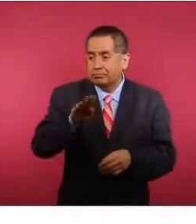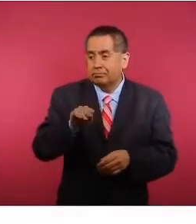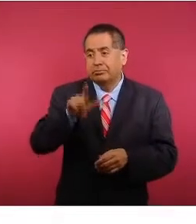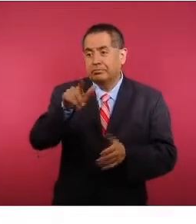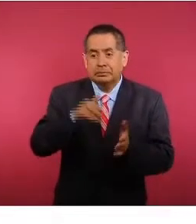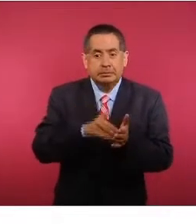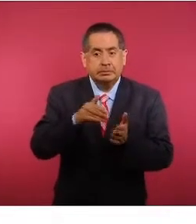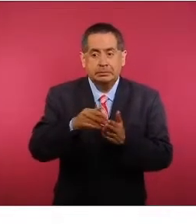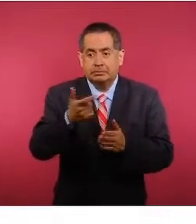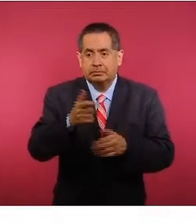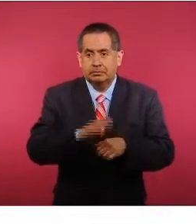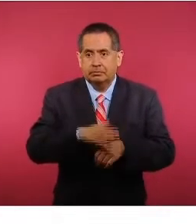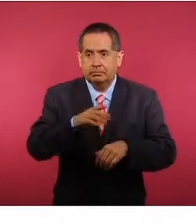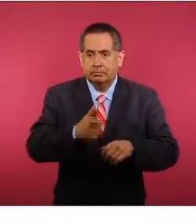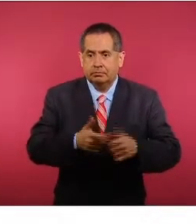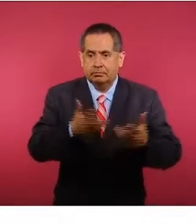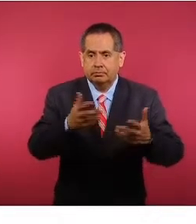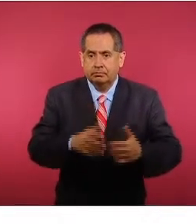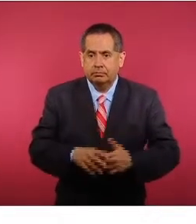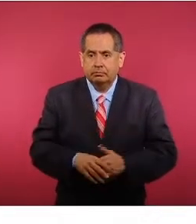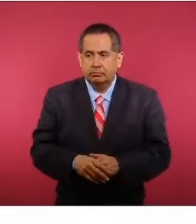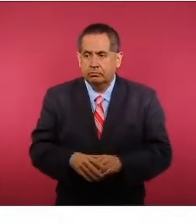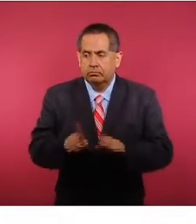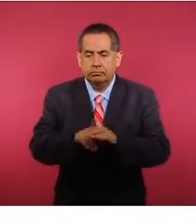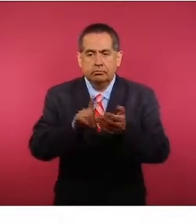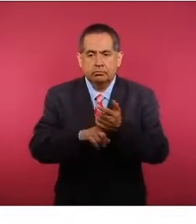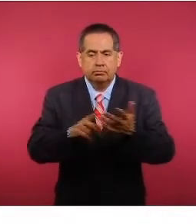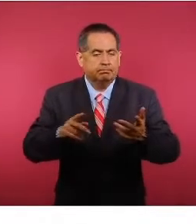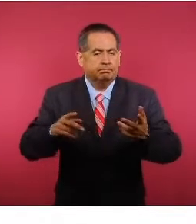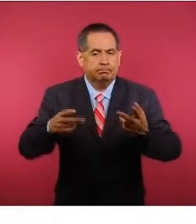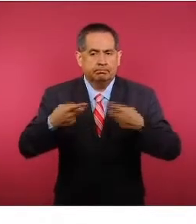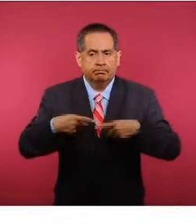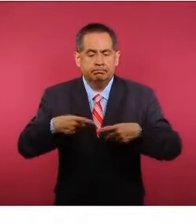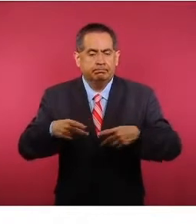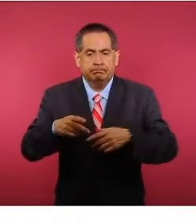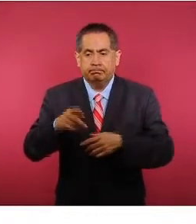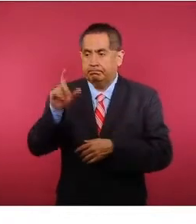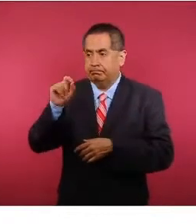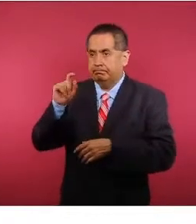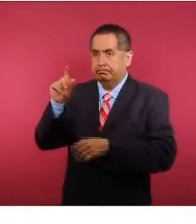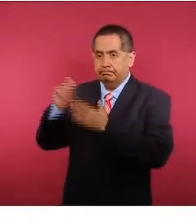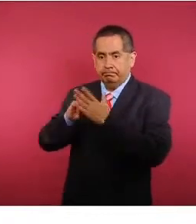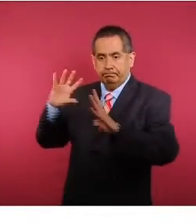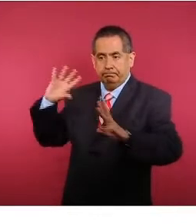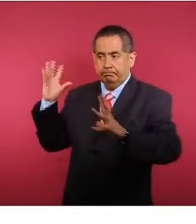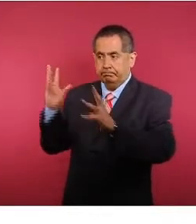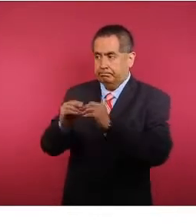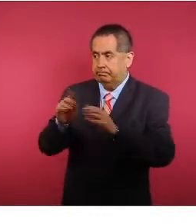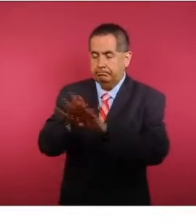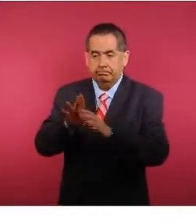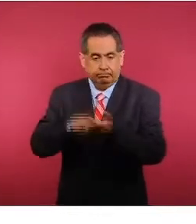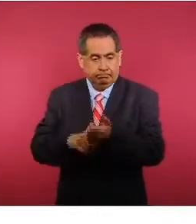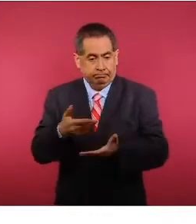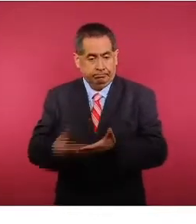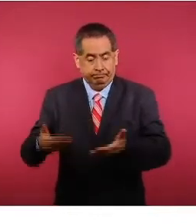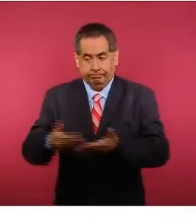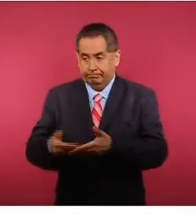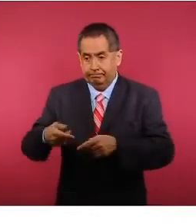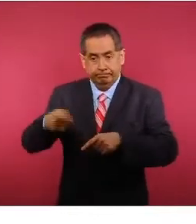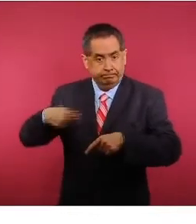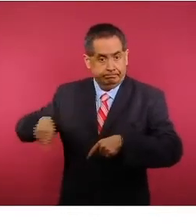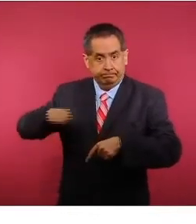pesos. En los 20 meses que tenemos de operación en la presente administración con este